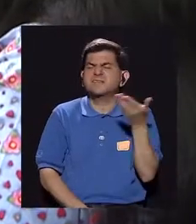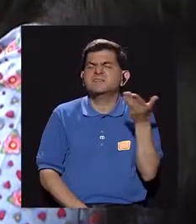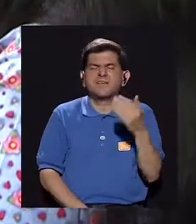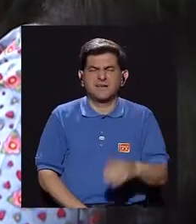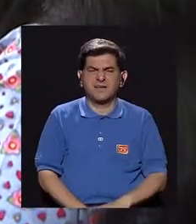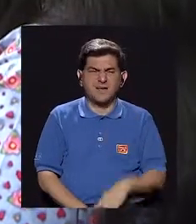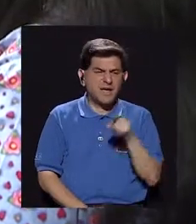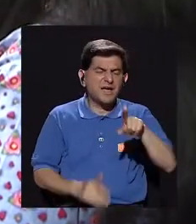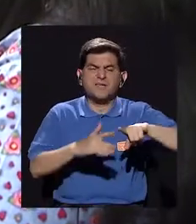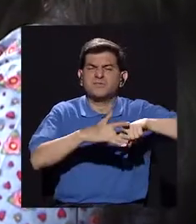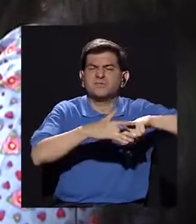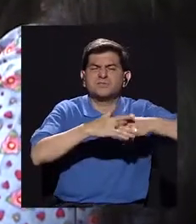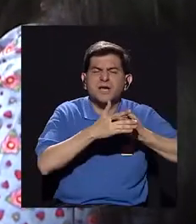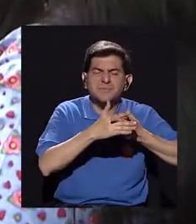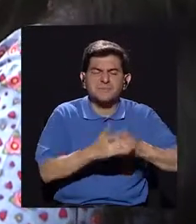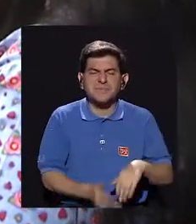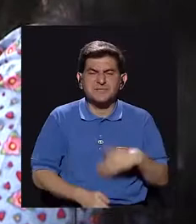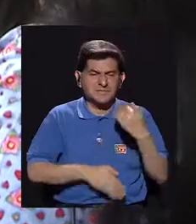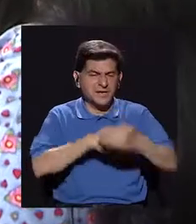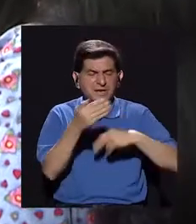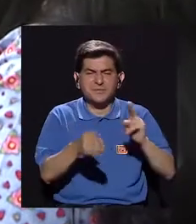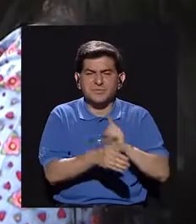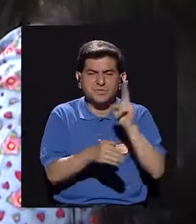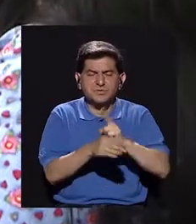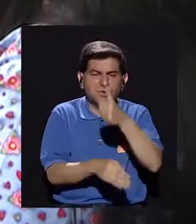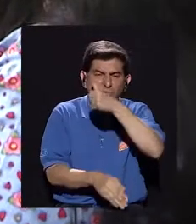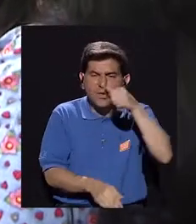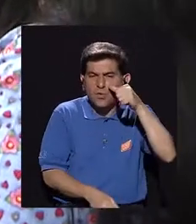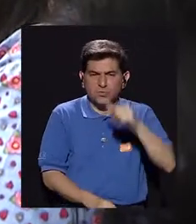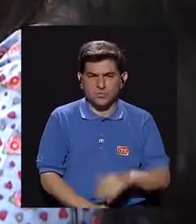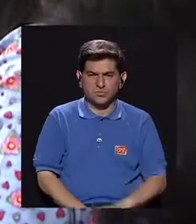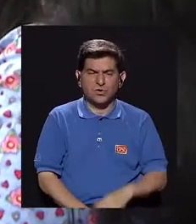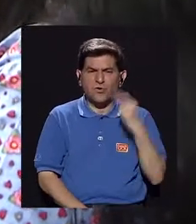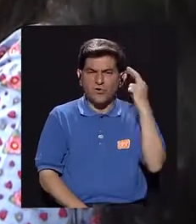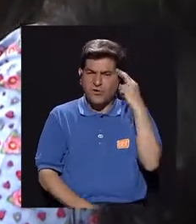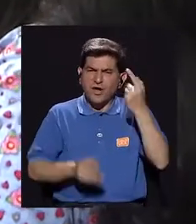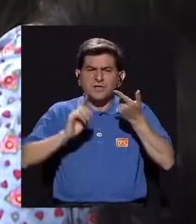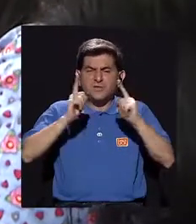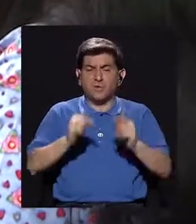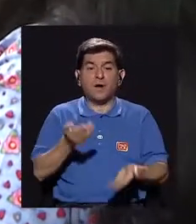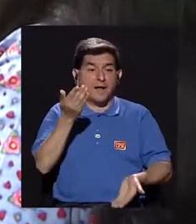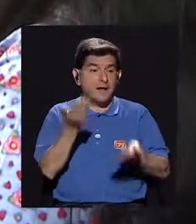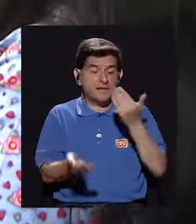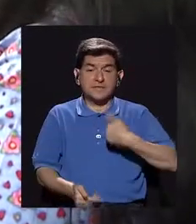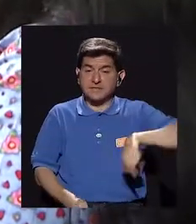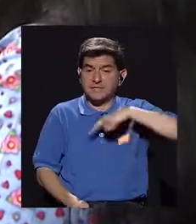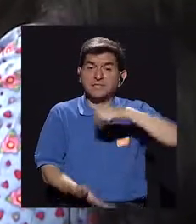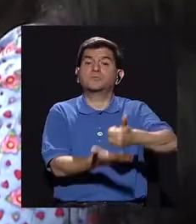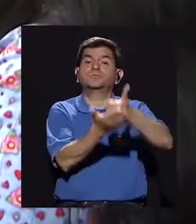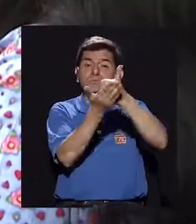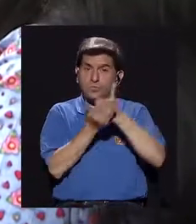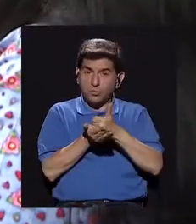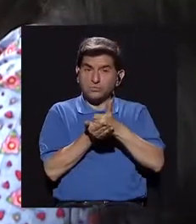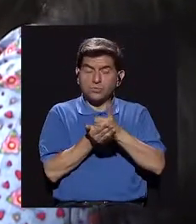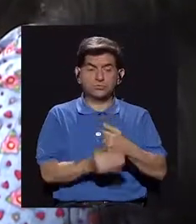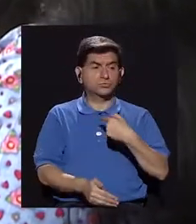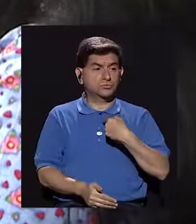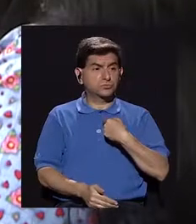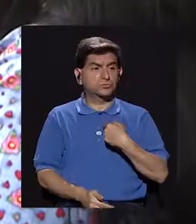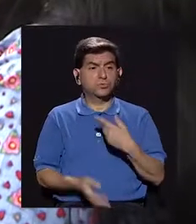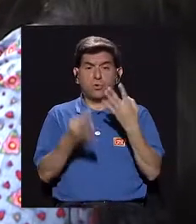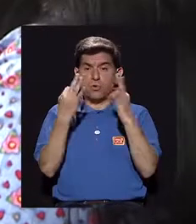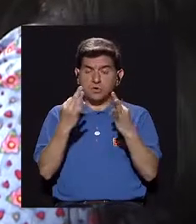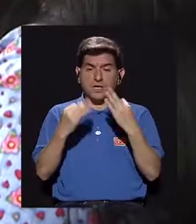¿qué dicen que los hizo empezar en el consumo de drogas? Uh-huh. ¿Qué causas? O sea, que a lo mejor eso nos pueda servir para que